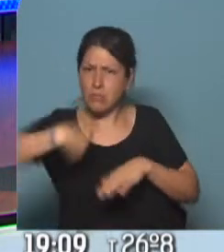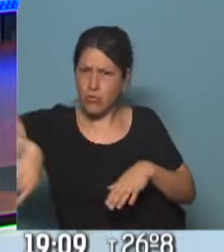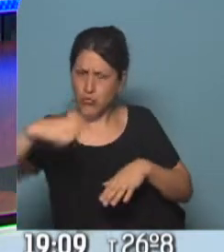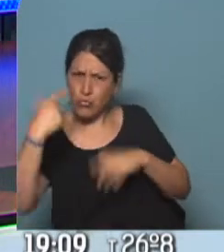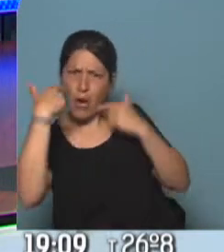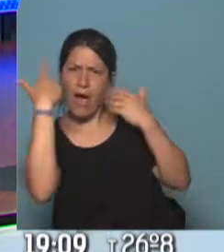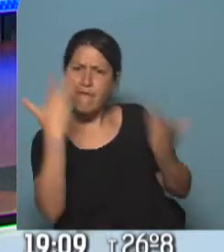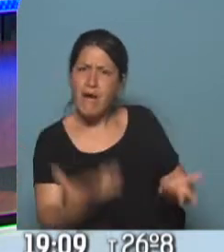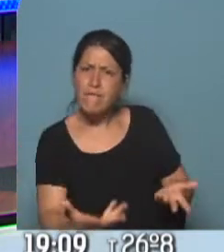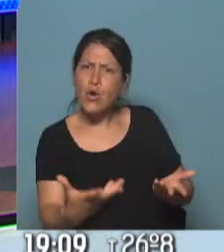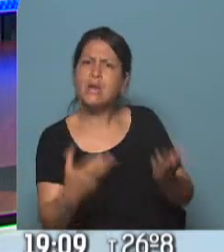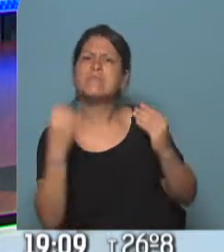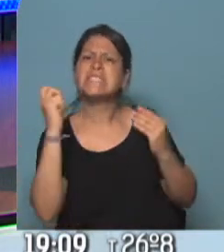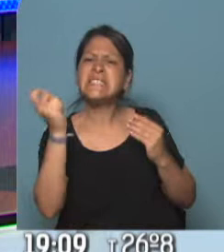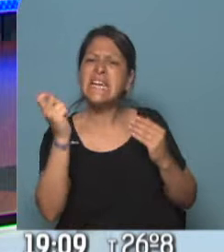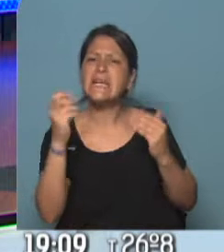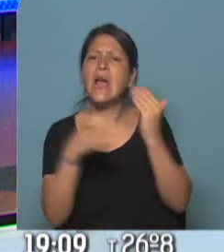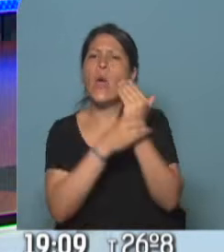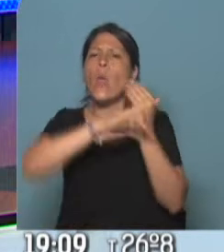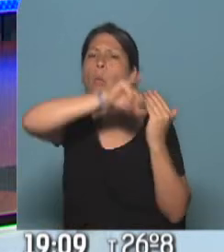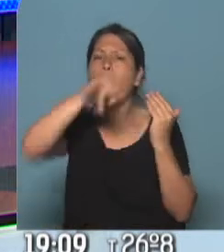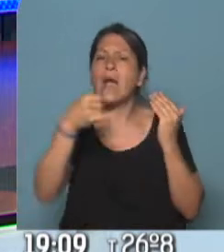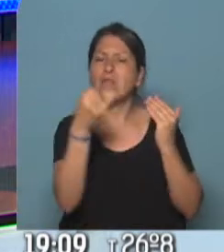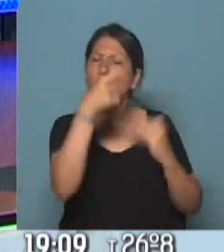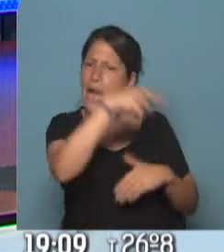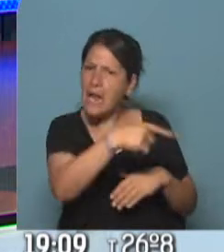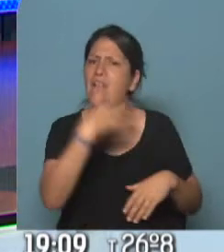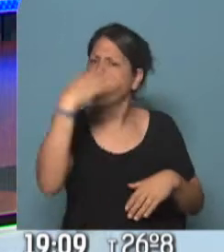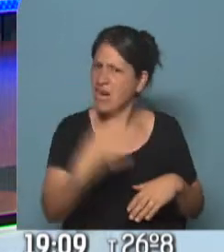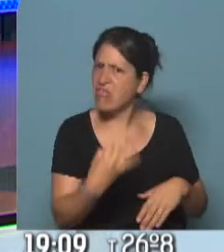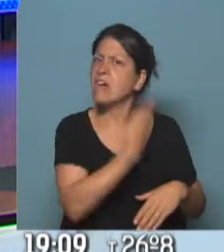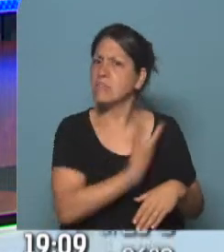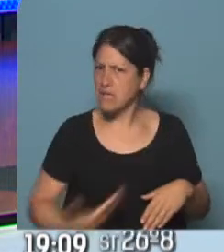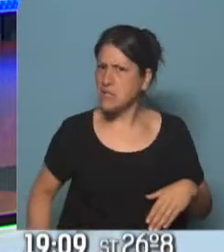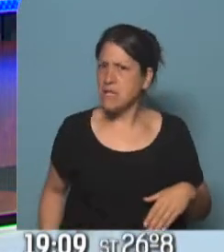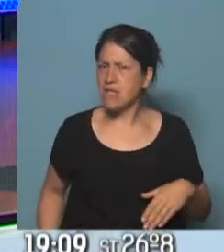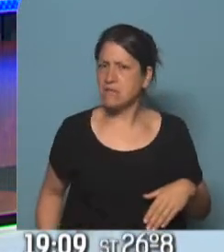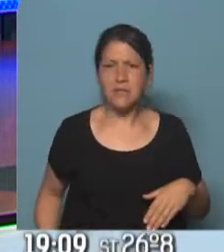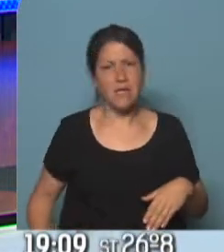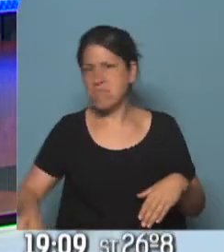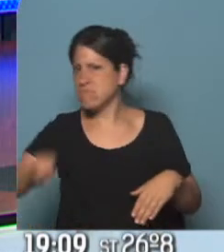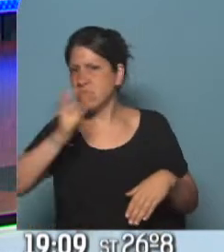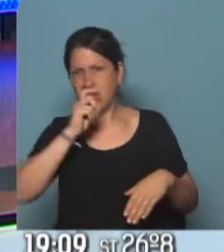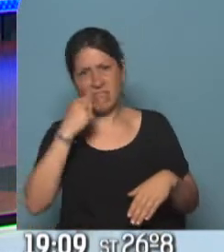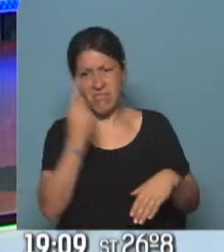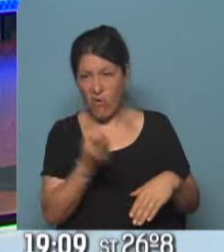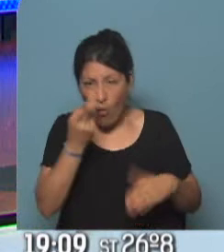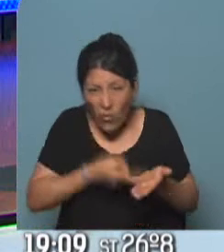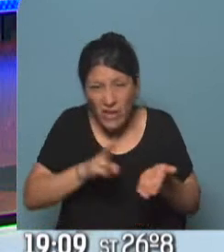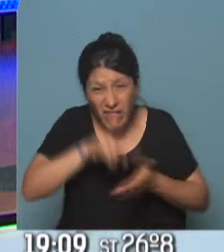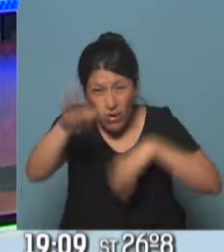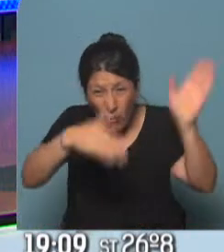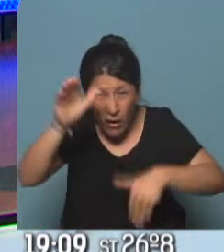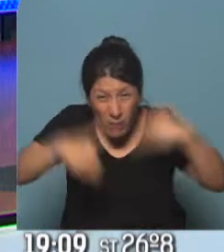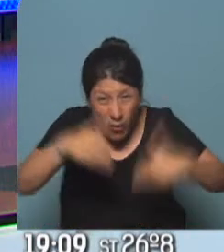interino de ese país donde nicolás maduró hoy reiteró que no habrá convocatoria a nuevas elecciones se reunió la asamblea nacional